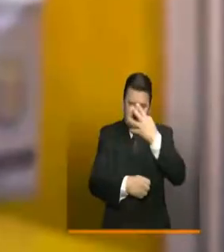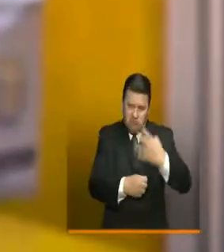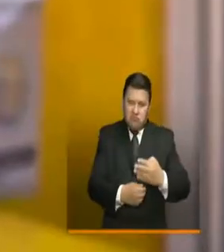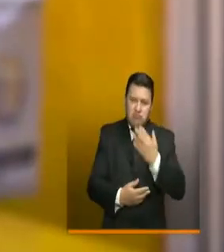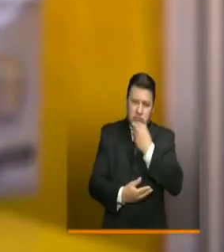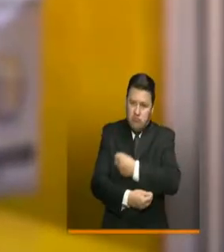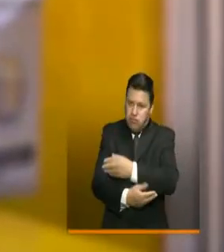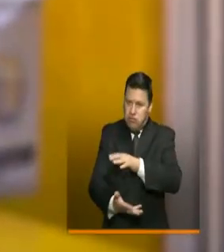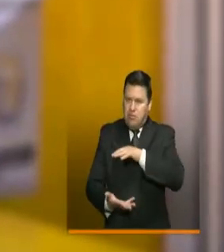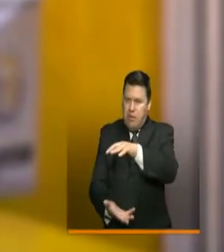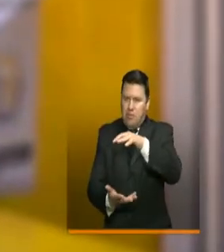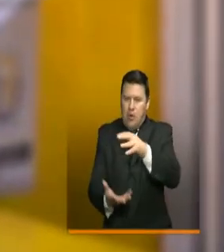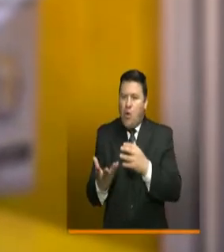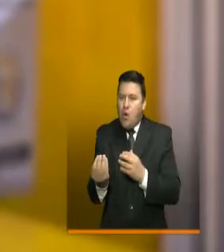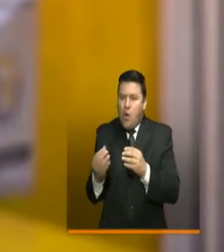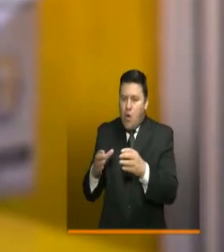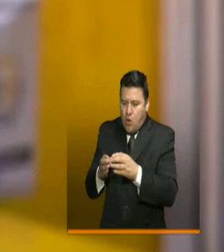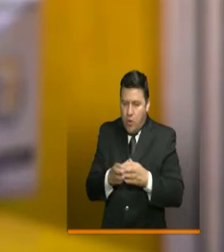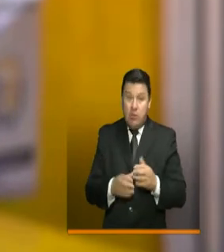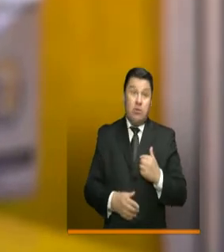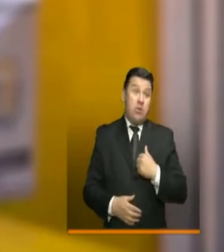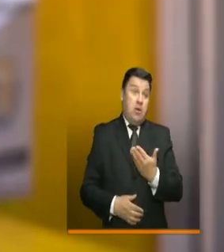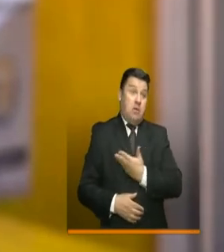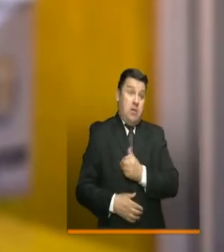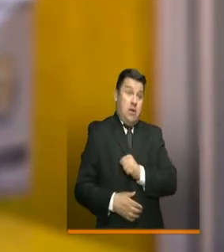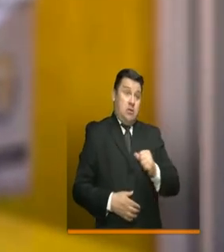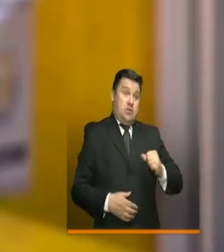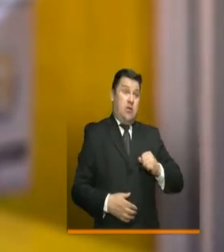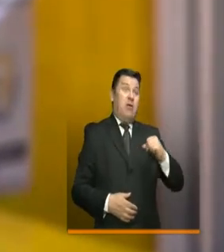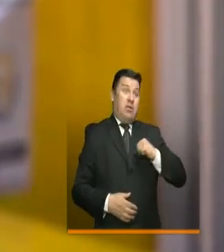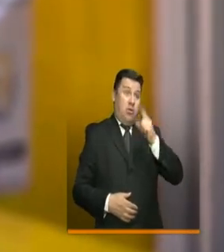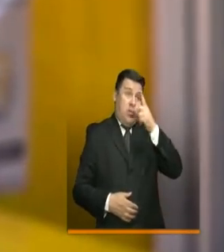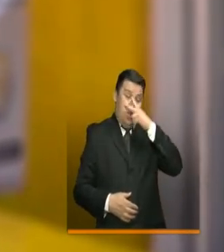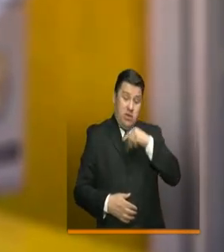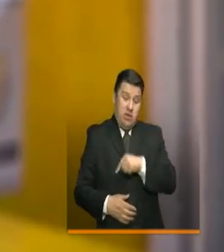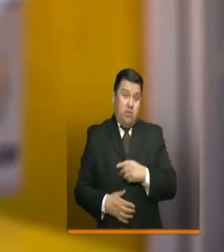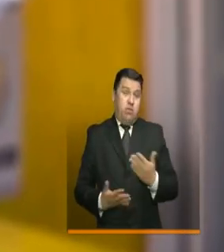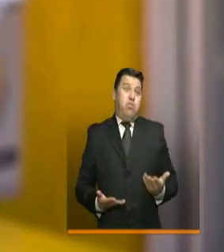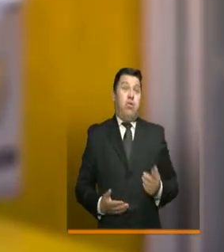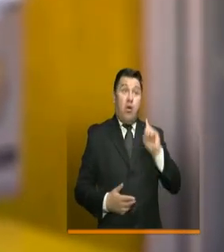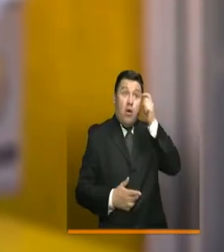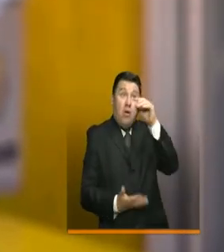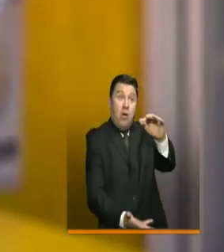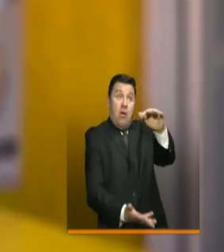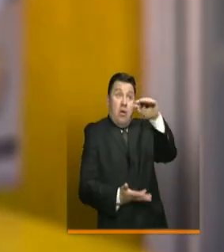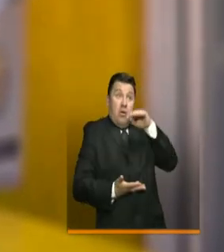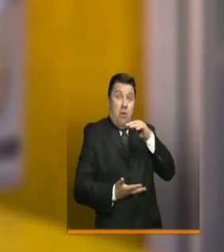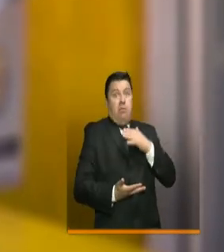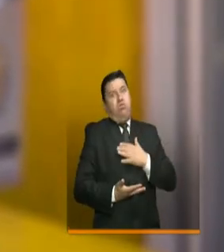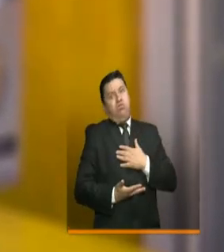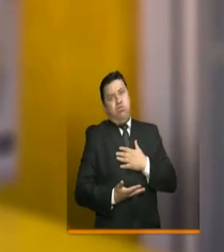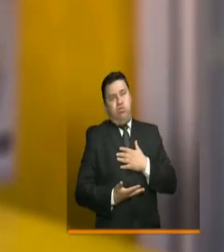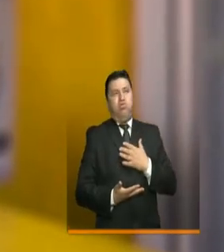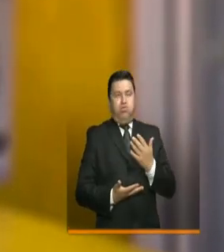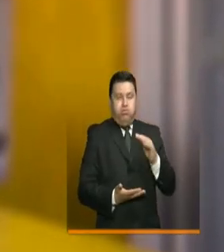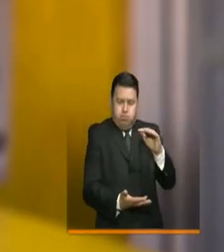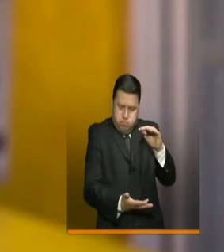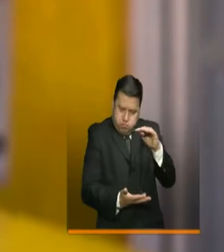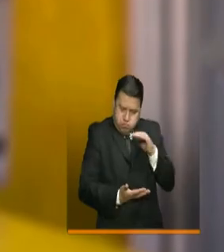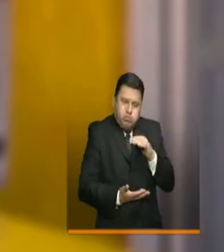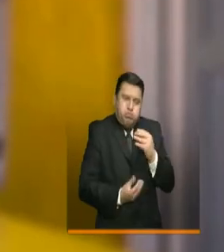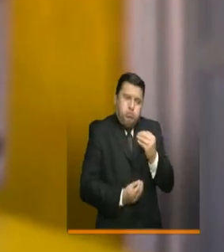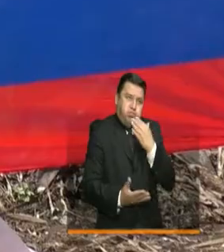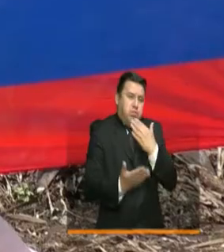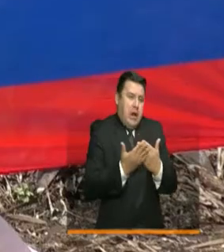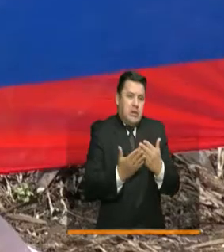Entonces nos beneficia mucho, yo que soy madre soltera y tengo un hijo, entonces todo lo que nos dan el gobierno y todo lo que nos dan lo podemos recibir y les damos